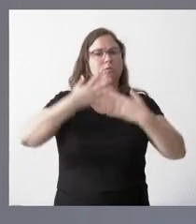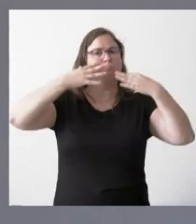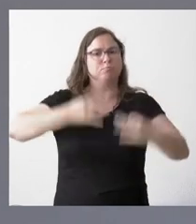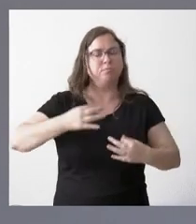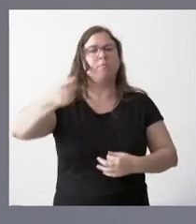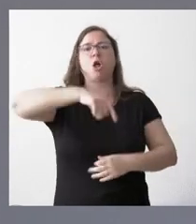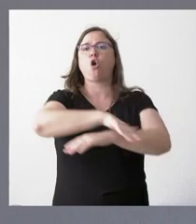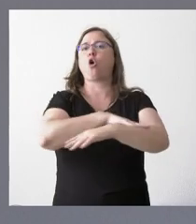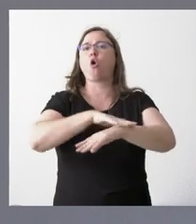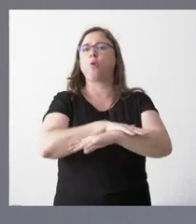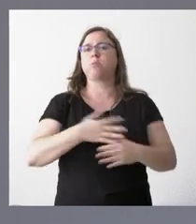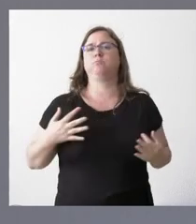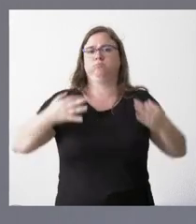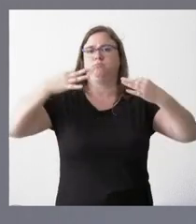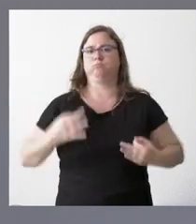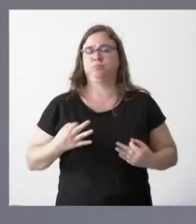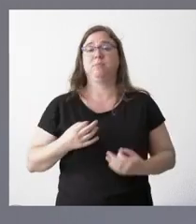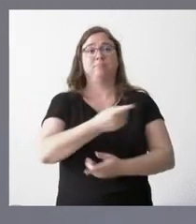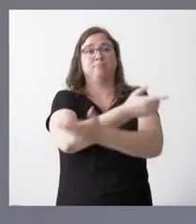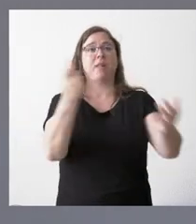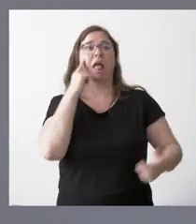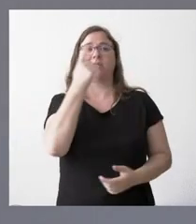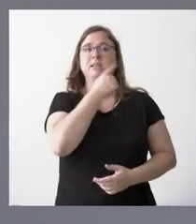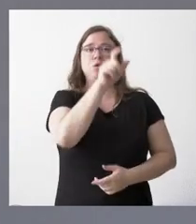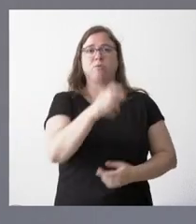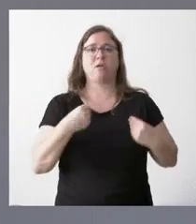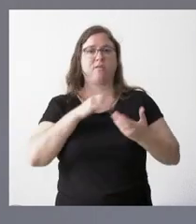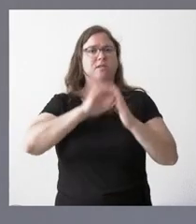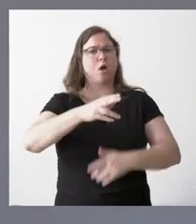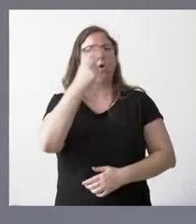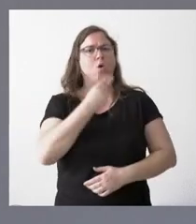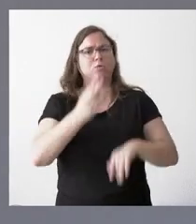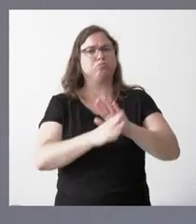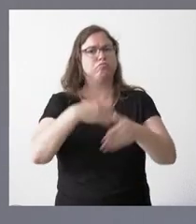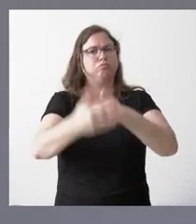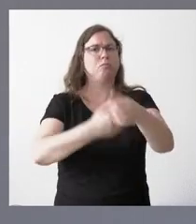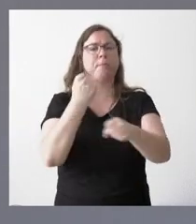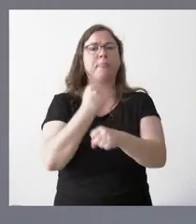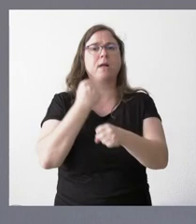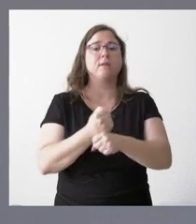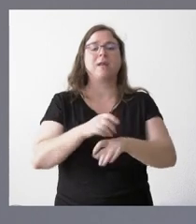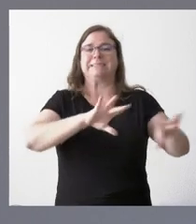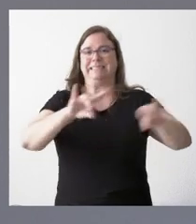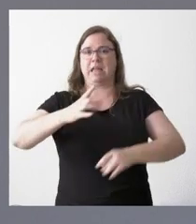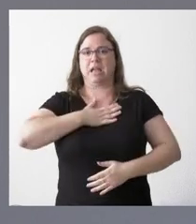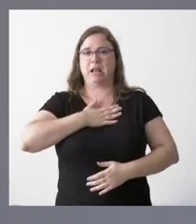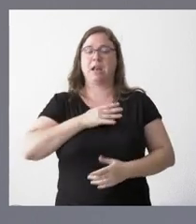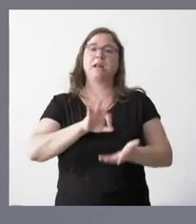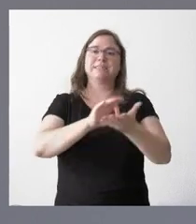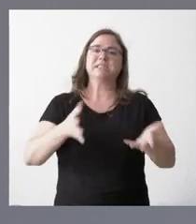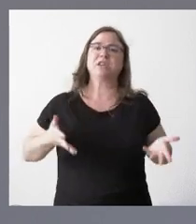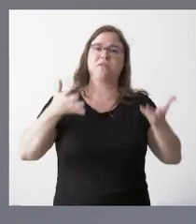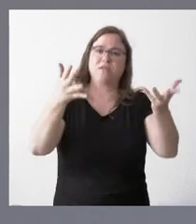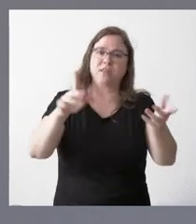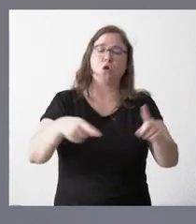reafirma ante los ciudadanos de Castilla y León su firme compromiso de seguir trabajando por esta tierra al servicio de la gente,